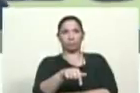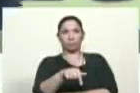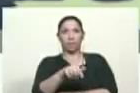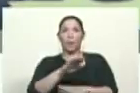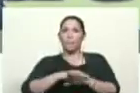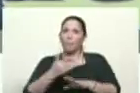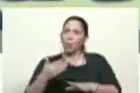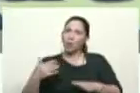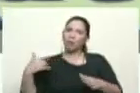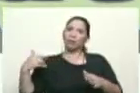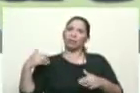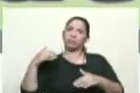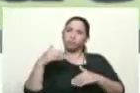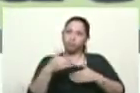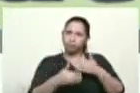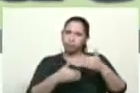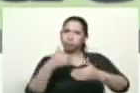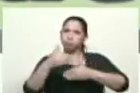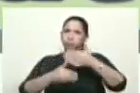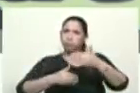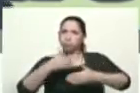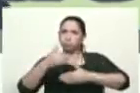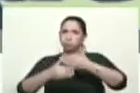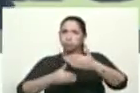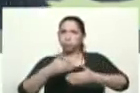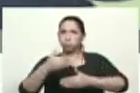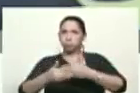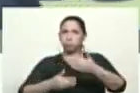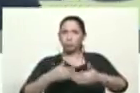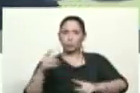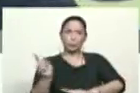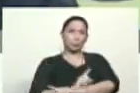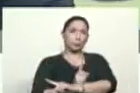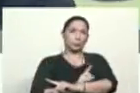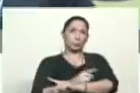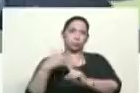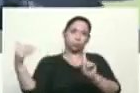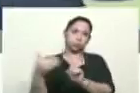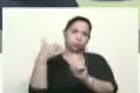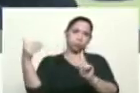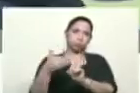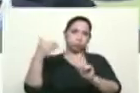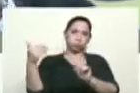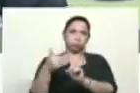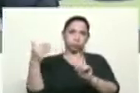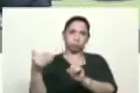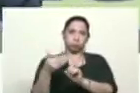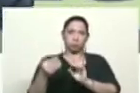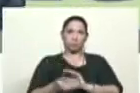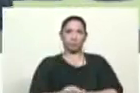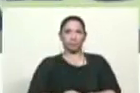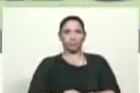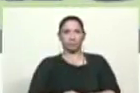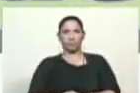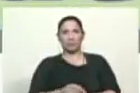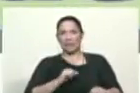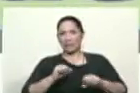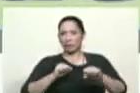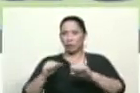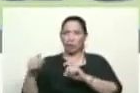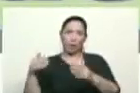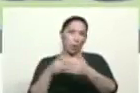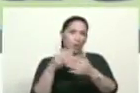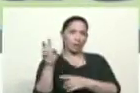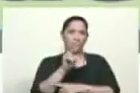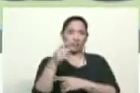han venido, es importante tenerlo en cuenta, han venido acelerando la arremetida, acentuando las acciones. Y en este